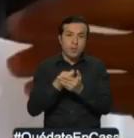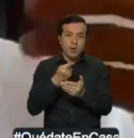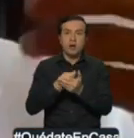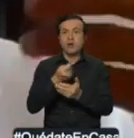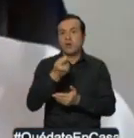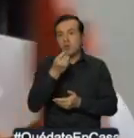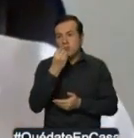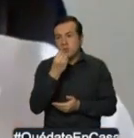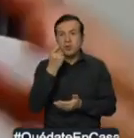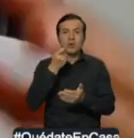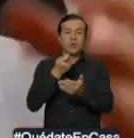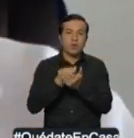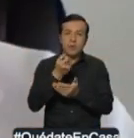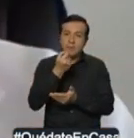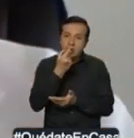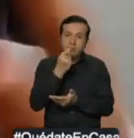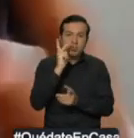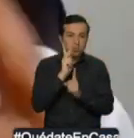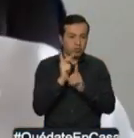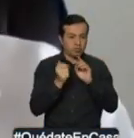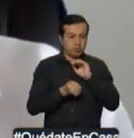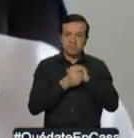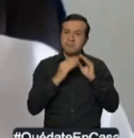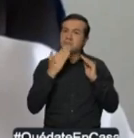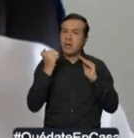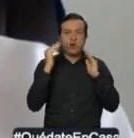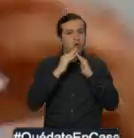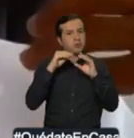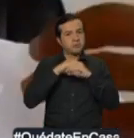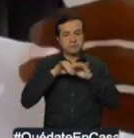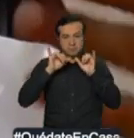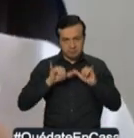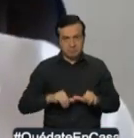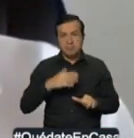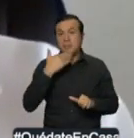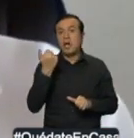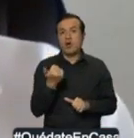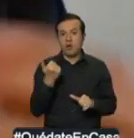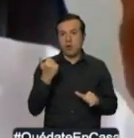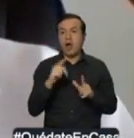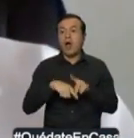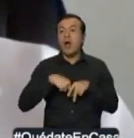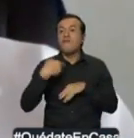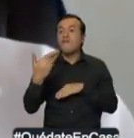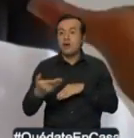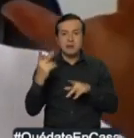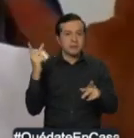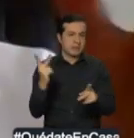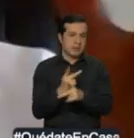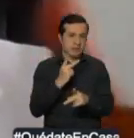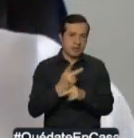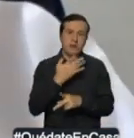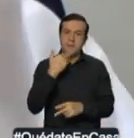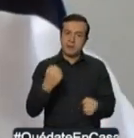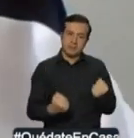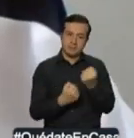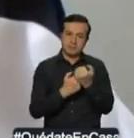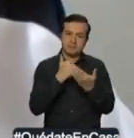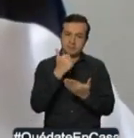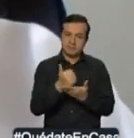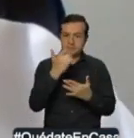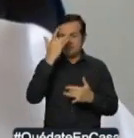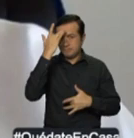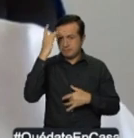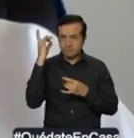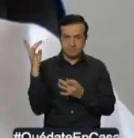quedémonos en casa no nos expongamos y no expongamos al resto todos contribuimos para derrotar el